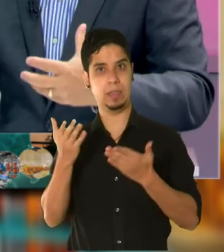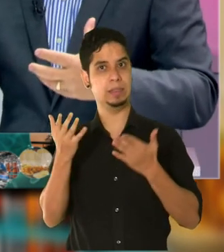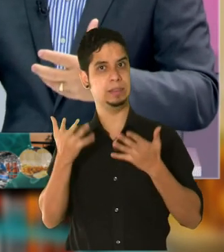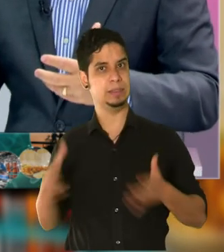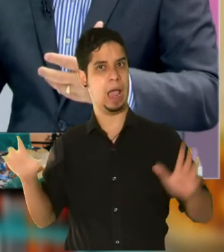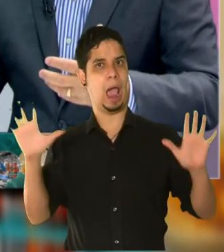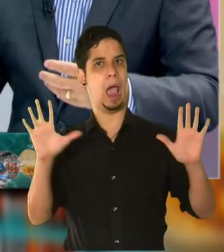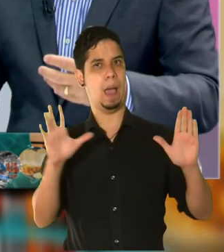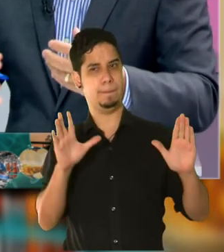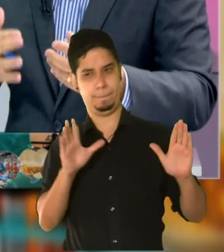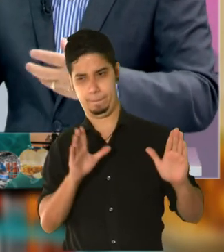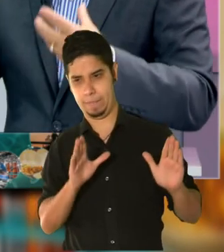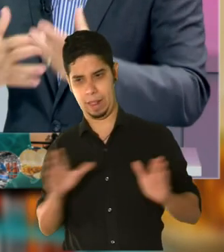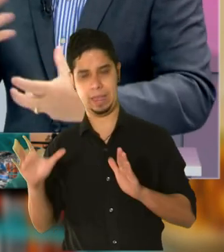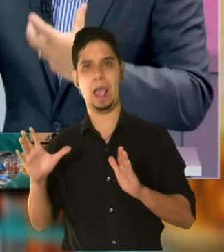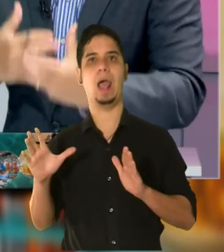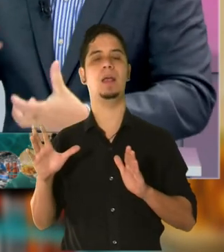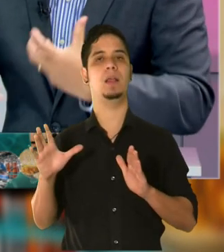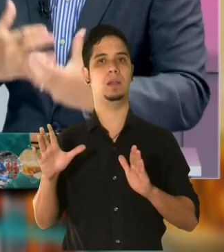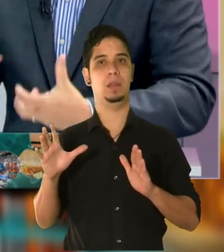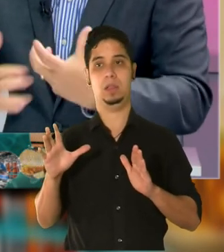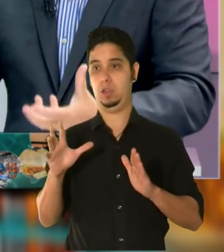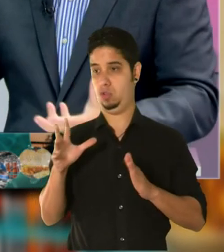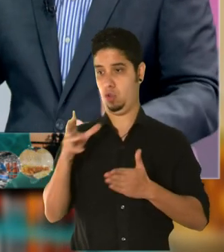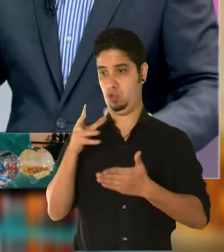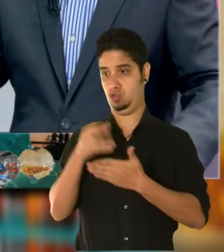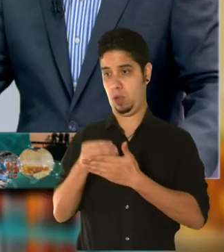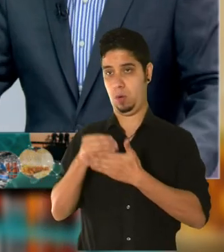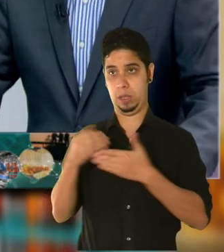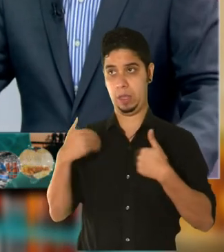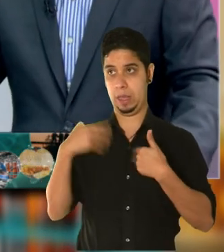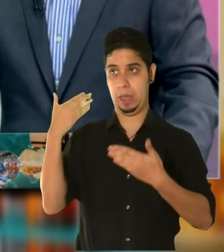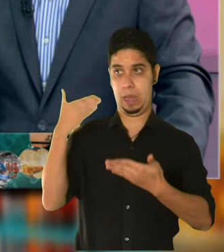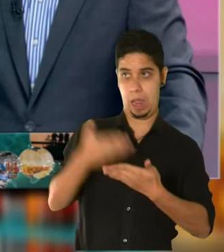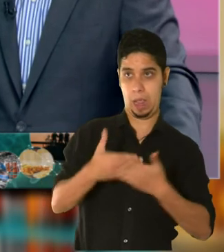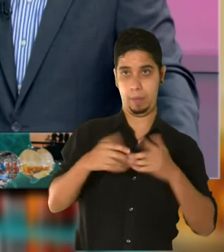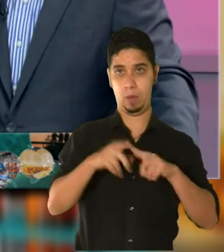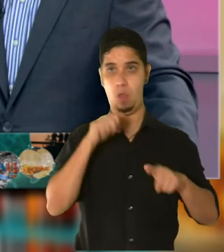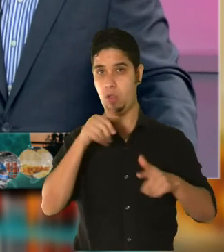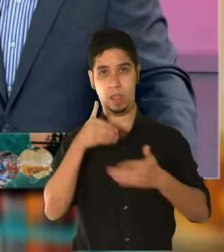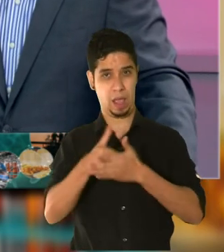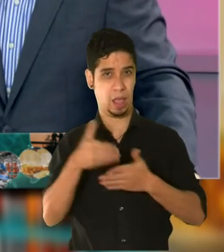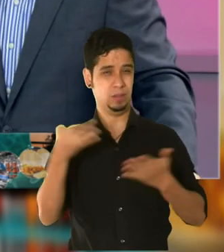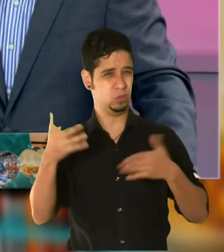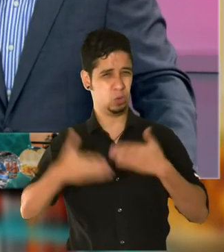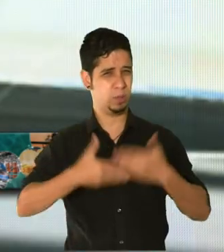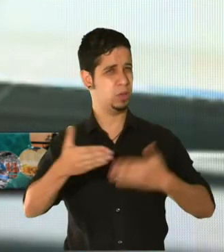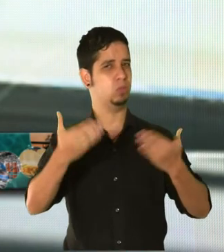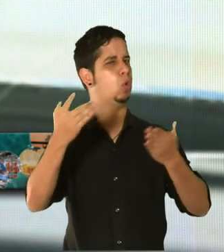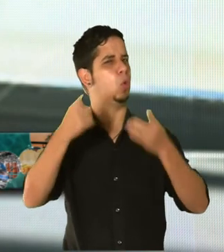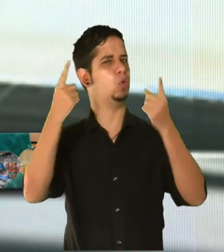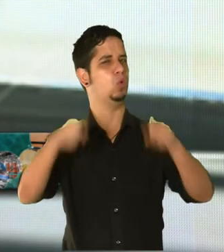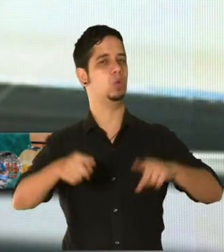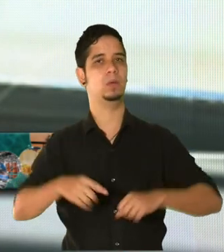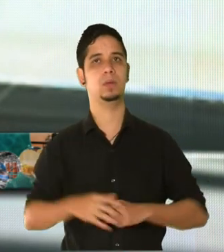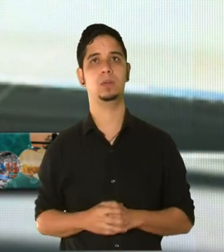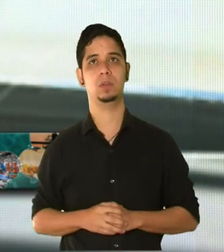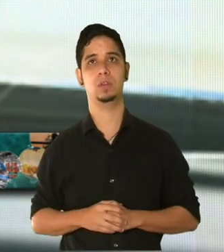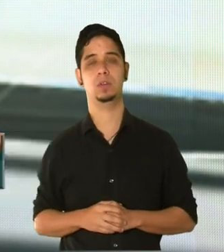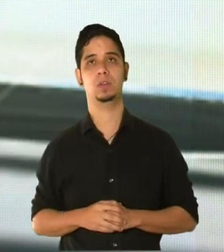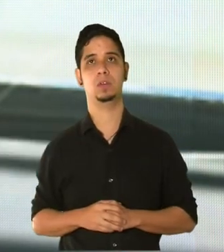legal el dinero que se tenía que seguir moviendo es correcto así recibirlo de aqualia de nosotros llegamos